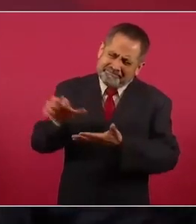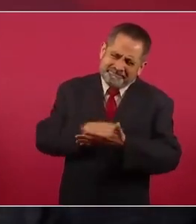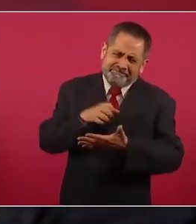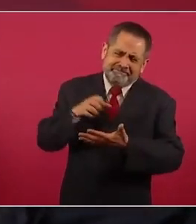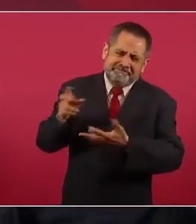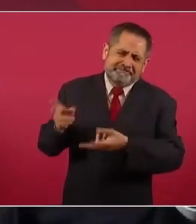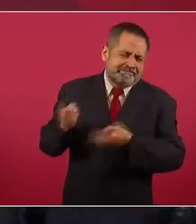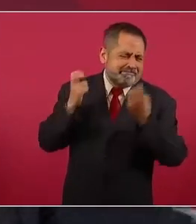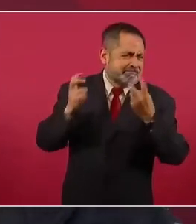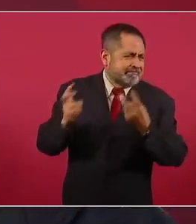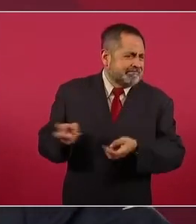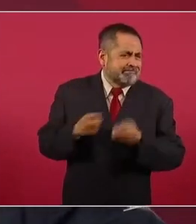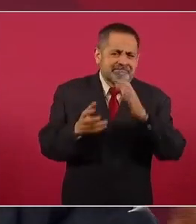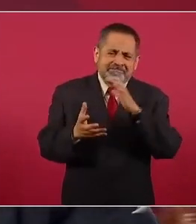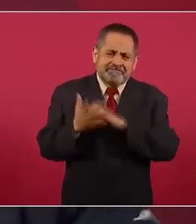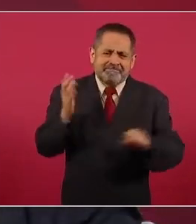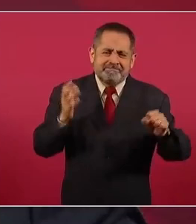la gente